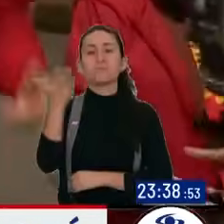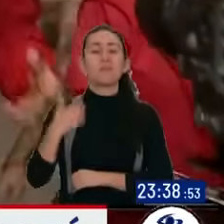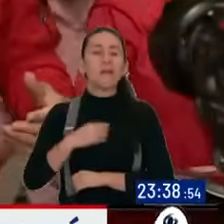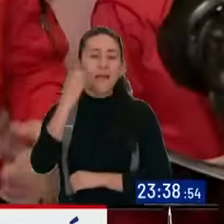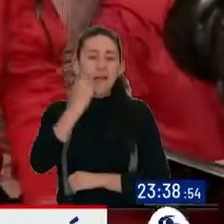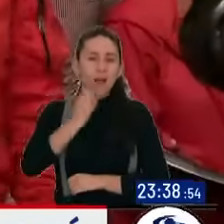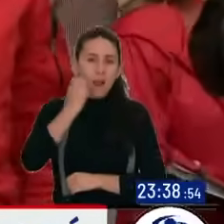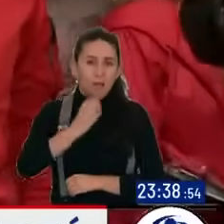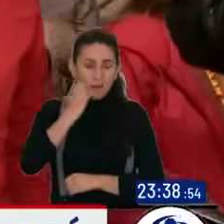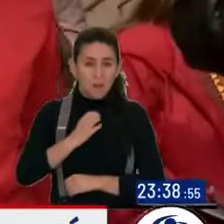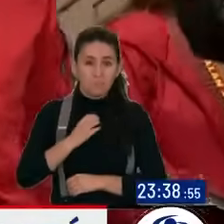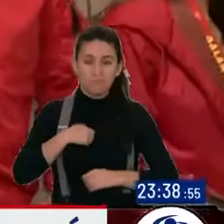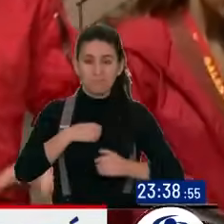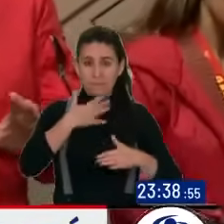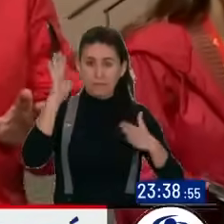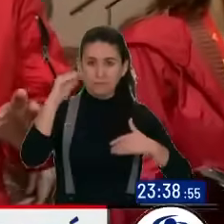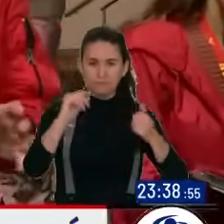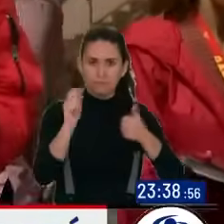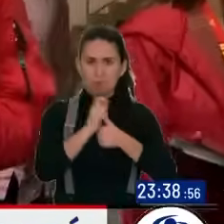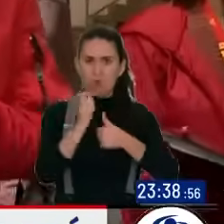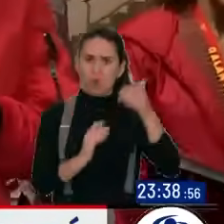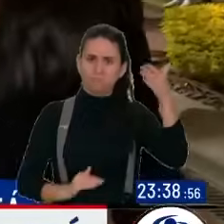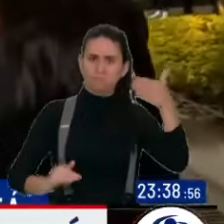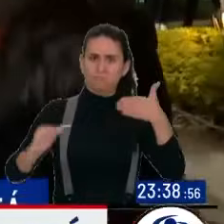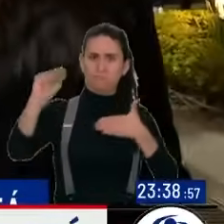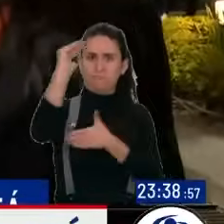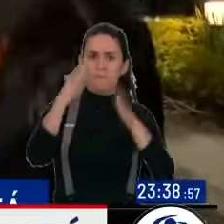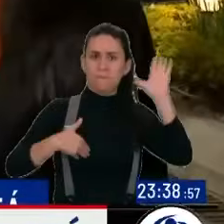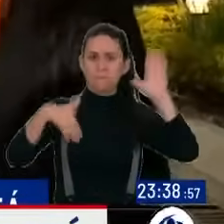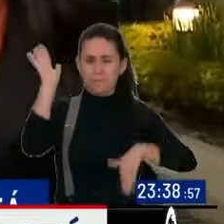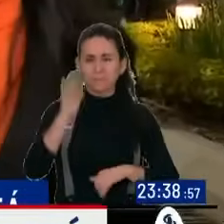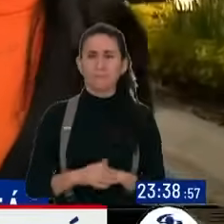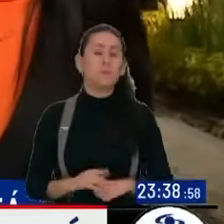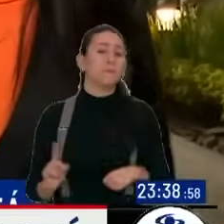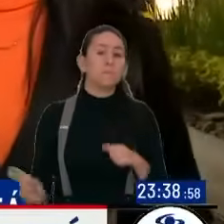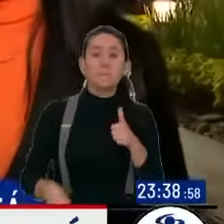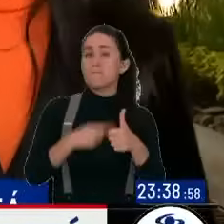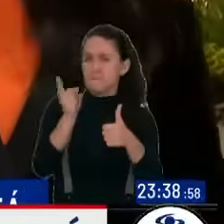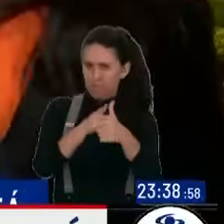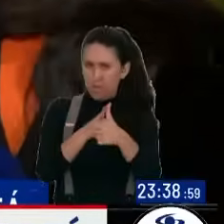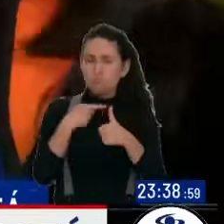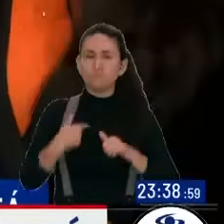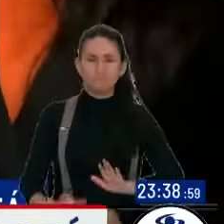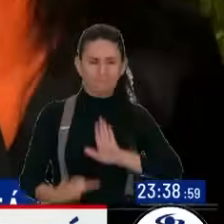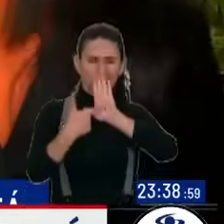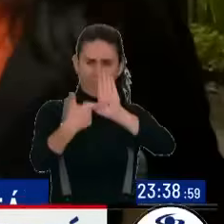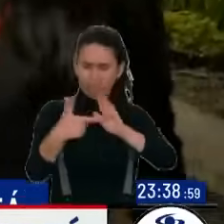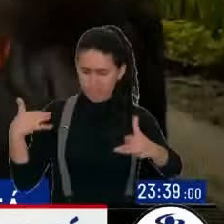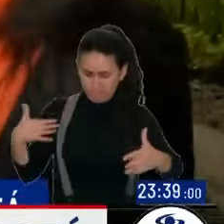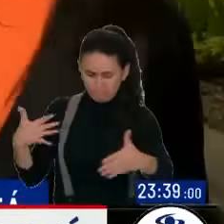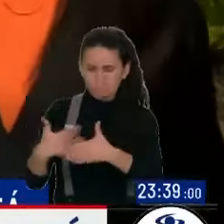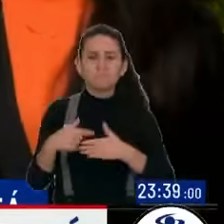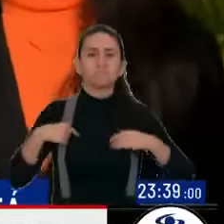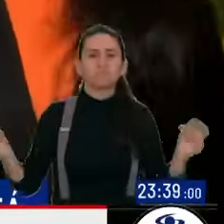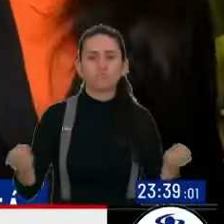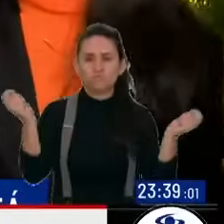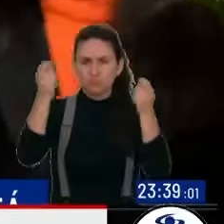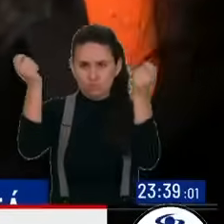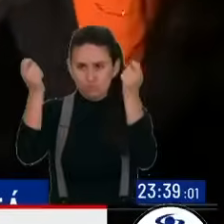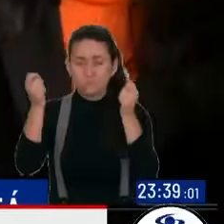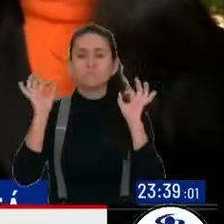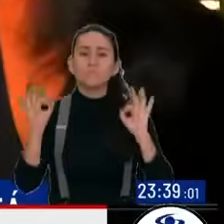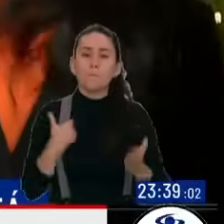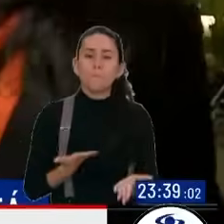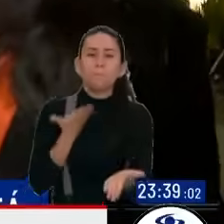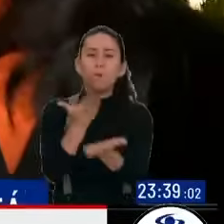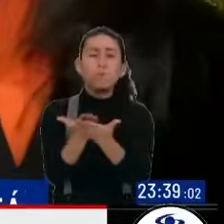Galán, primero en las encuestas, habló de independencia. Pues primero vamos a demostrar nuevamente lo que hemos demostrado durante toda la campaña. Es que tenemos la mejor propuesta